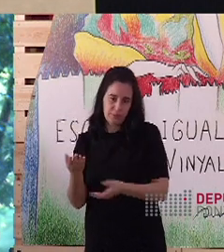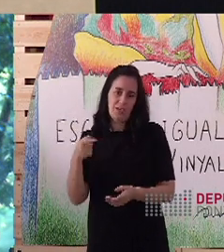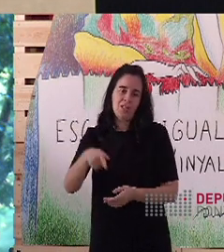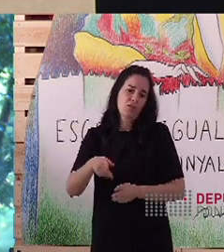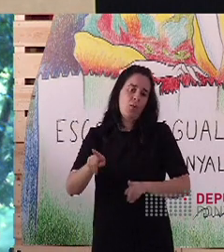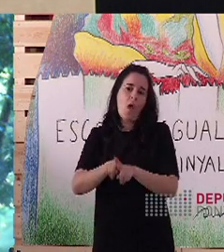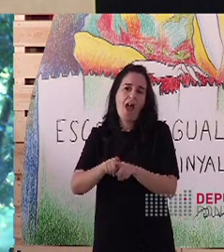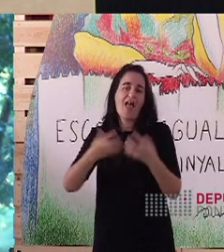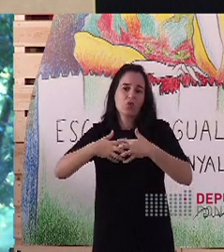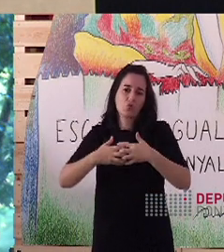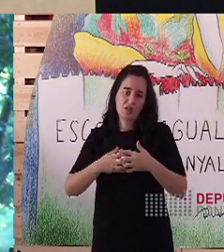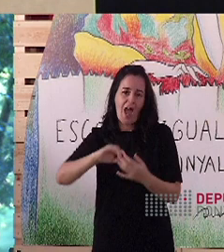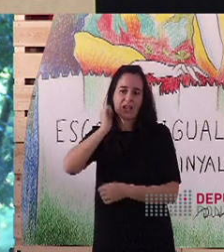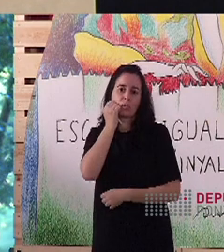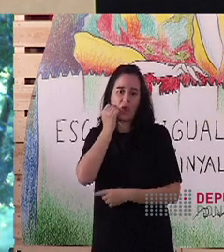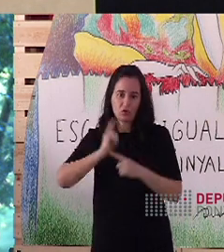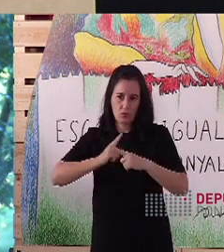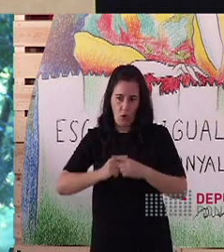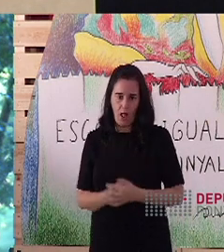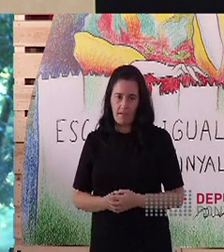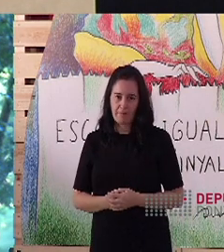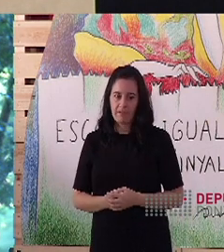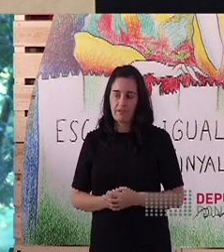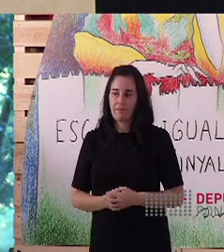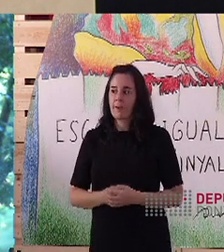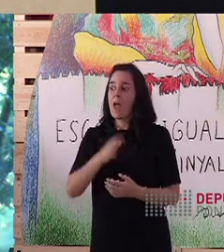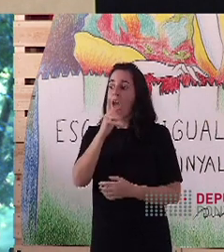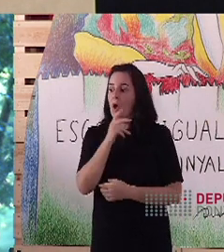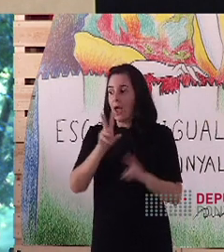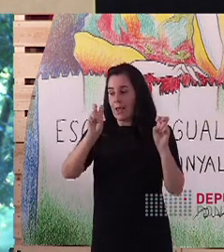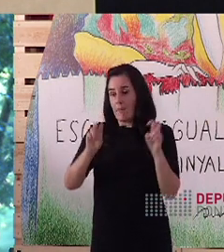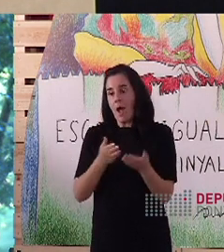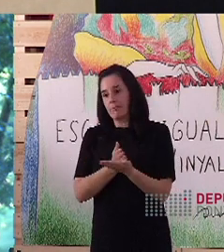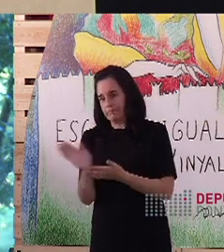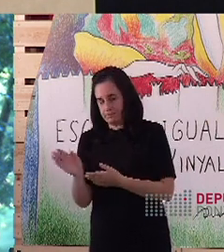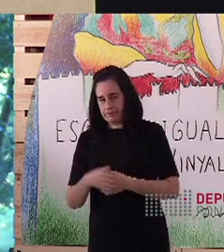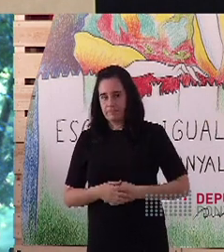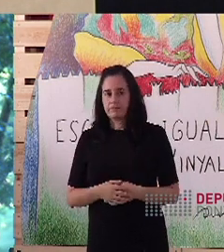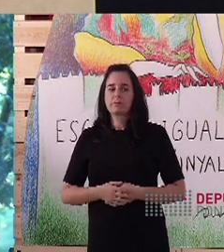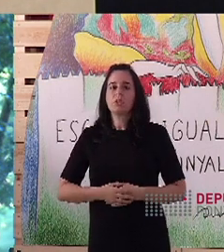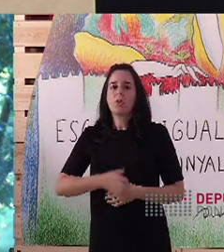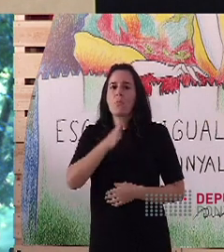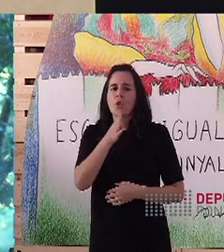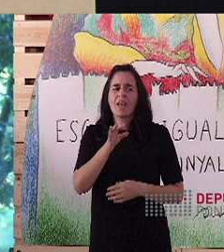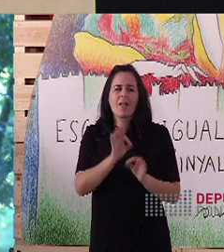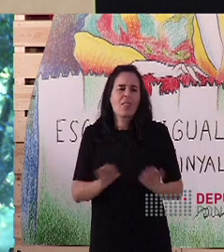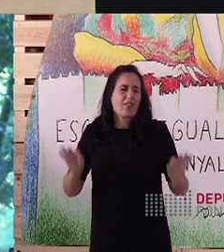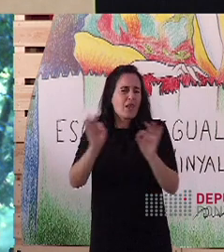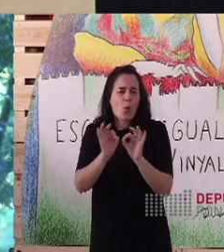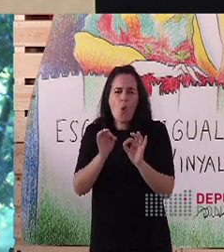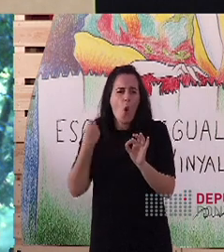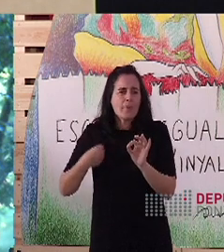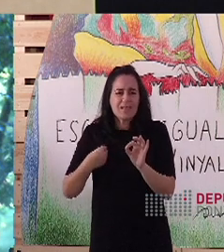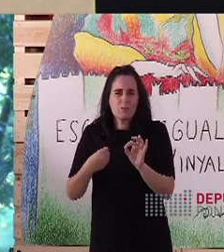industria de la explotación sexual. Ahora, viene la segunda cuestión. ¿Por qué a estos circuitos mafiosos se